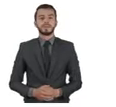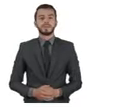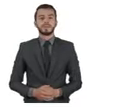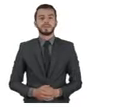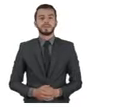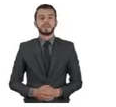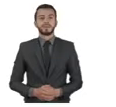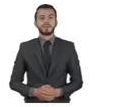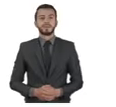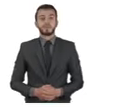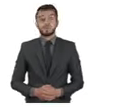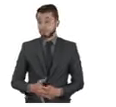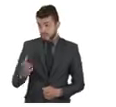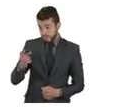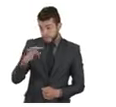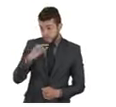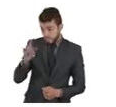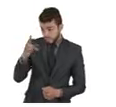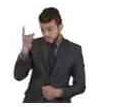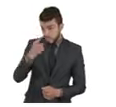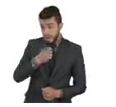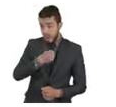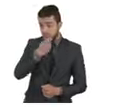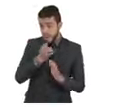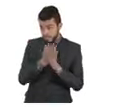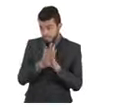Si quiere un par de palabras, doctor Ortega.